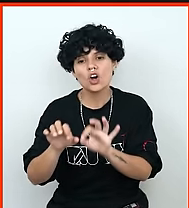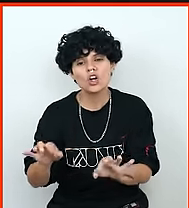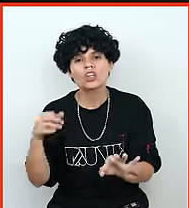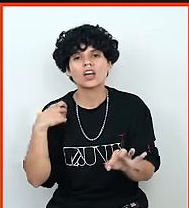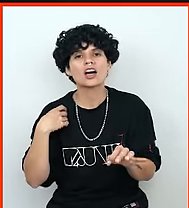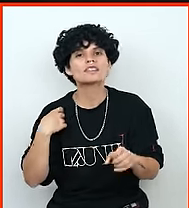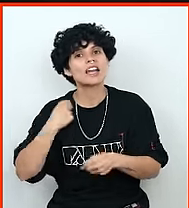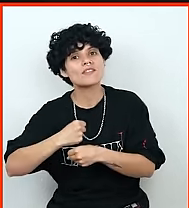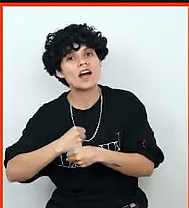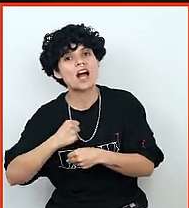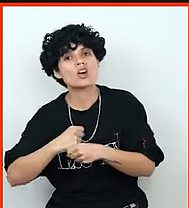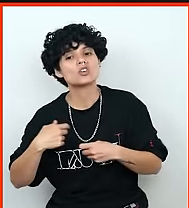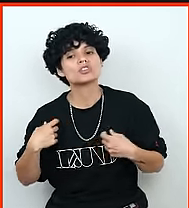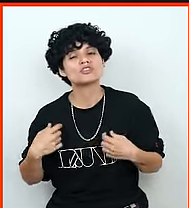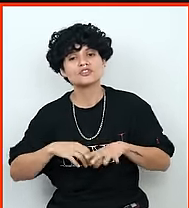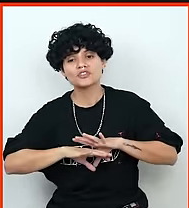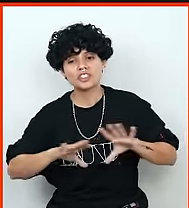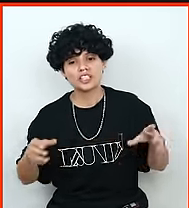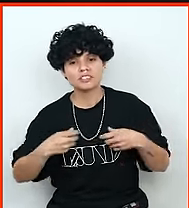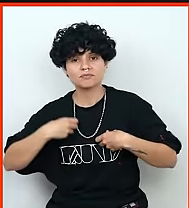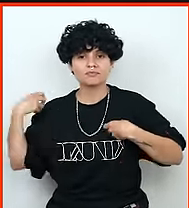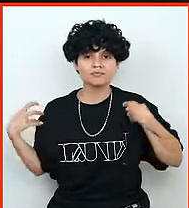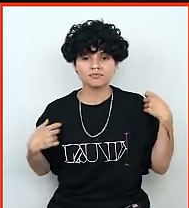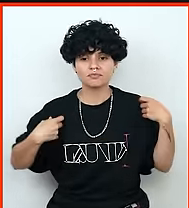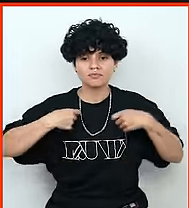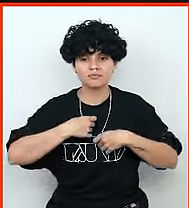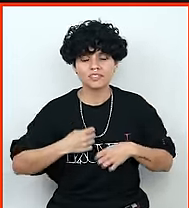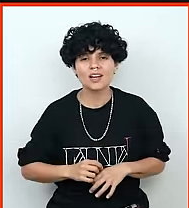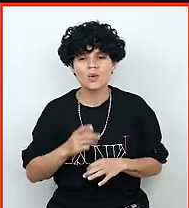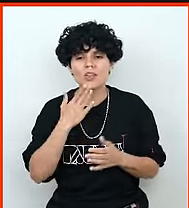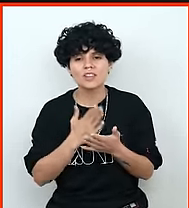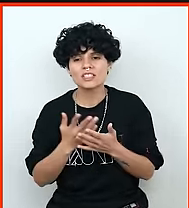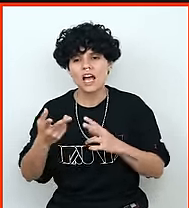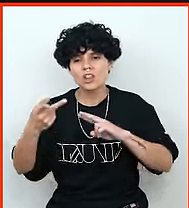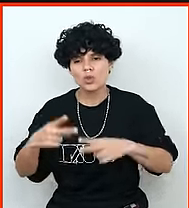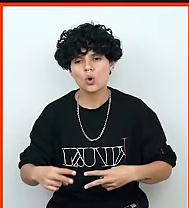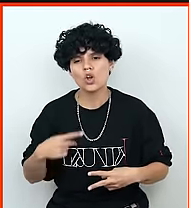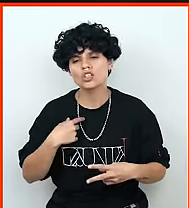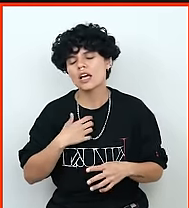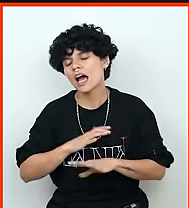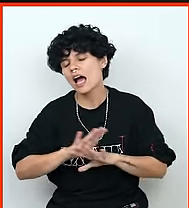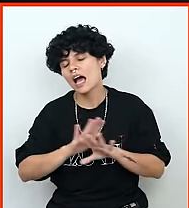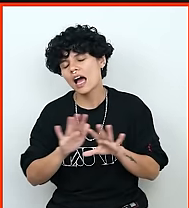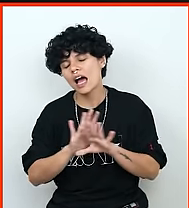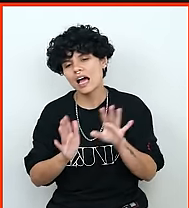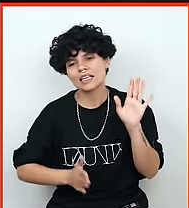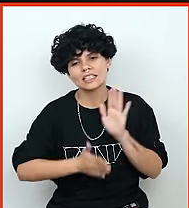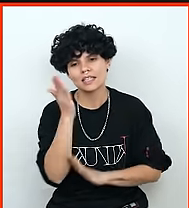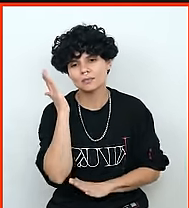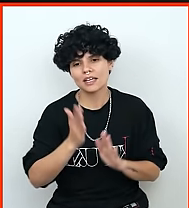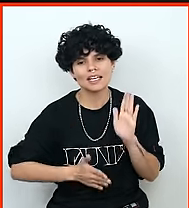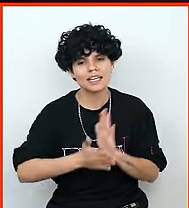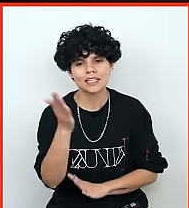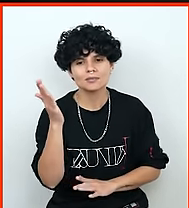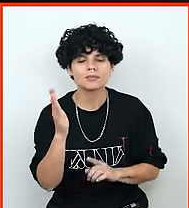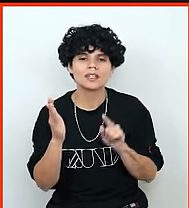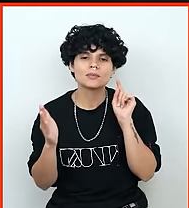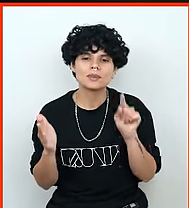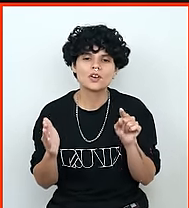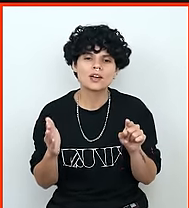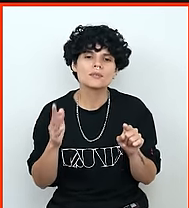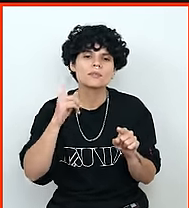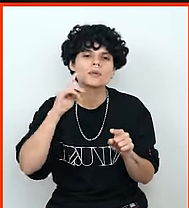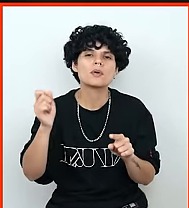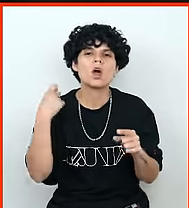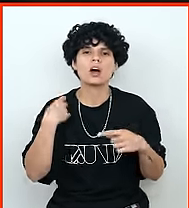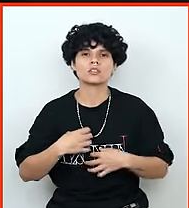había salido de turno, ¿cachai? Yo no aguantaba irme de turno siempre. Cuando llegaba la hora del turno, yo me quería ir al toque, ¿cachai? Y tenía que viajar a cambiarme